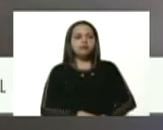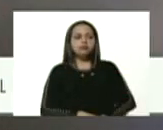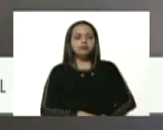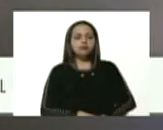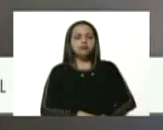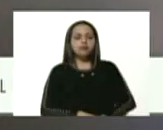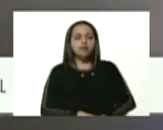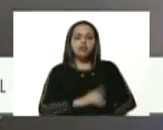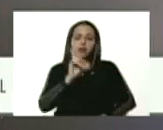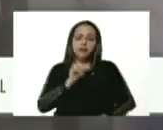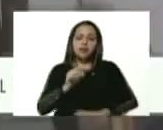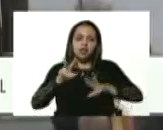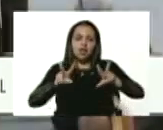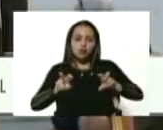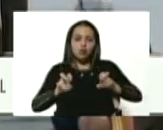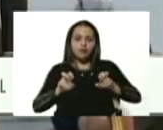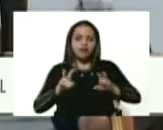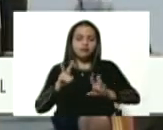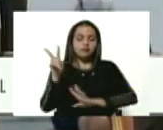la nueva venezolanidad,